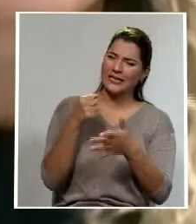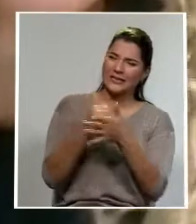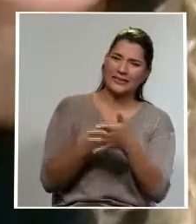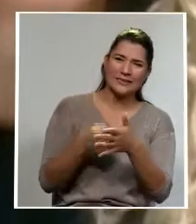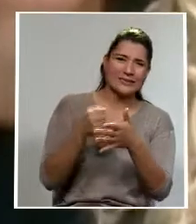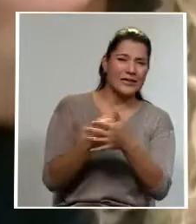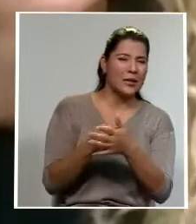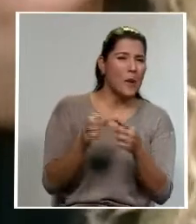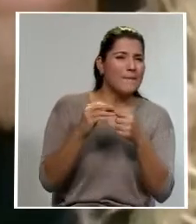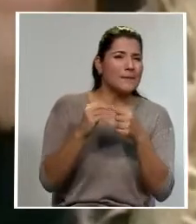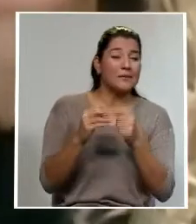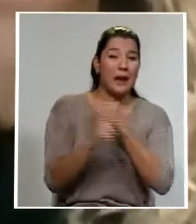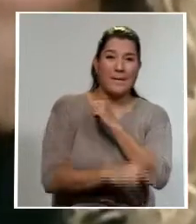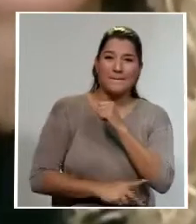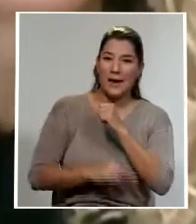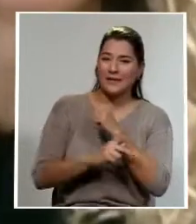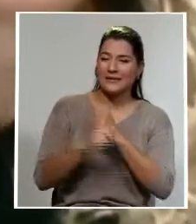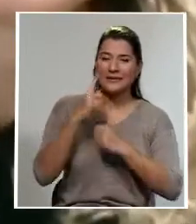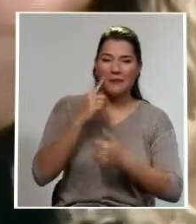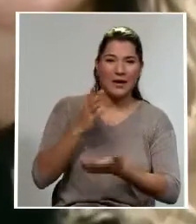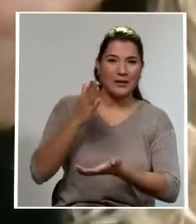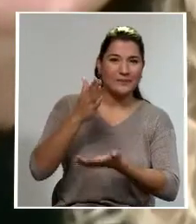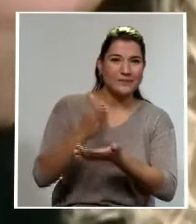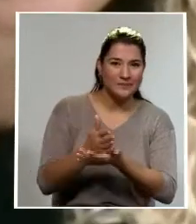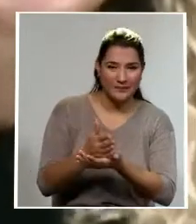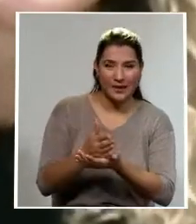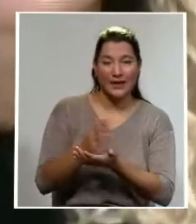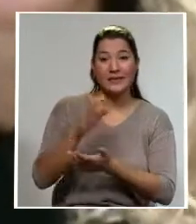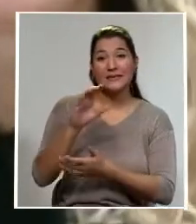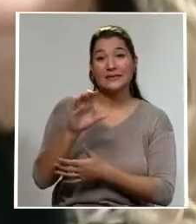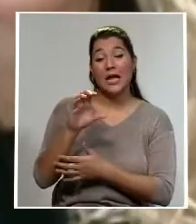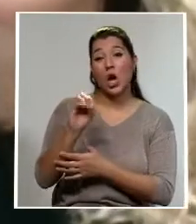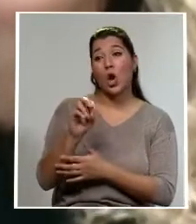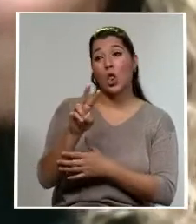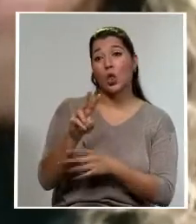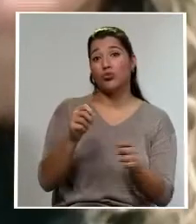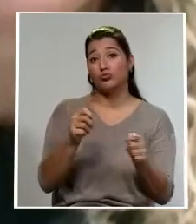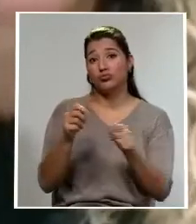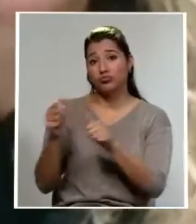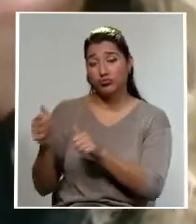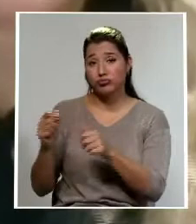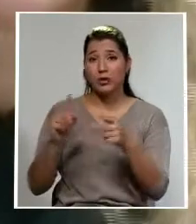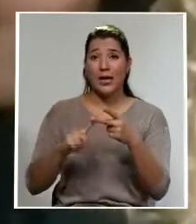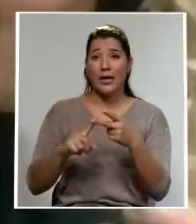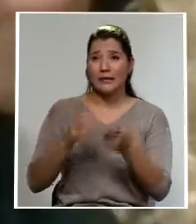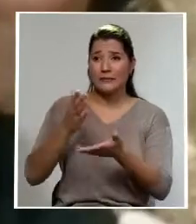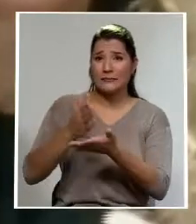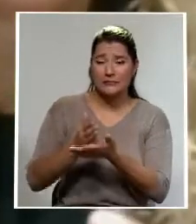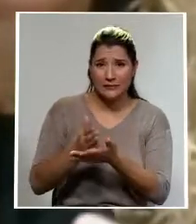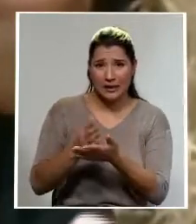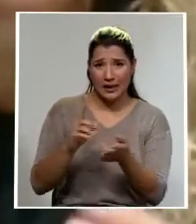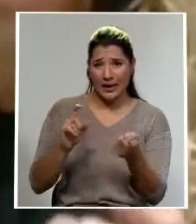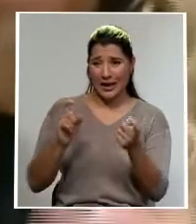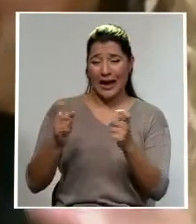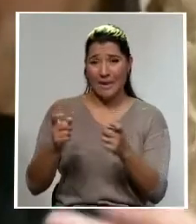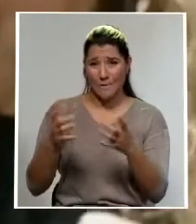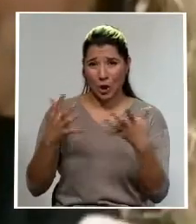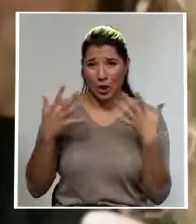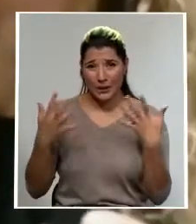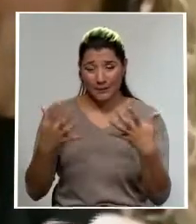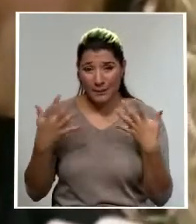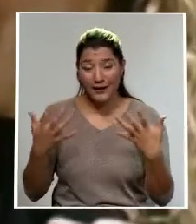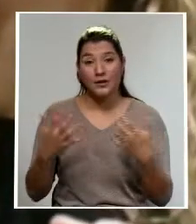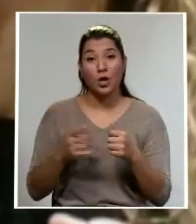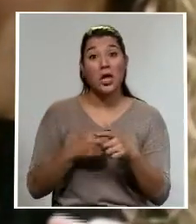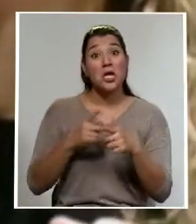carbono neutral. Bueno, ahora estamos hablando de descarbonización de las economías, pero creo que con esto es la